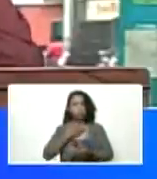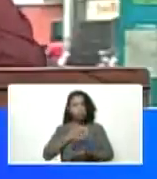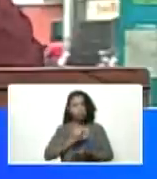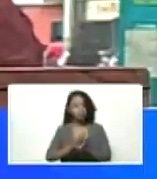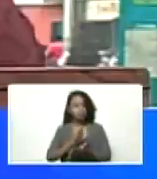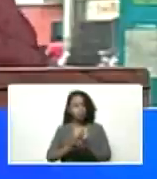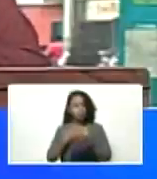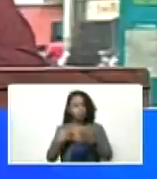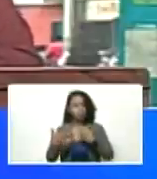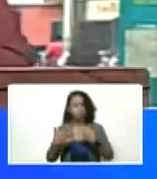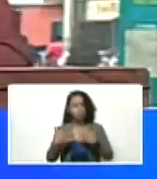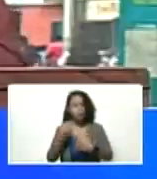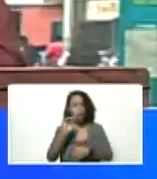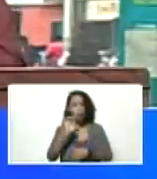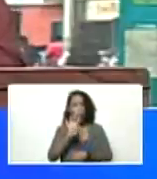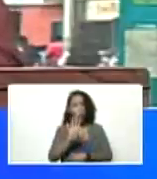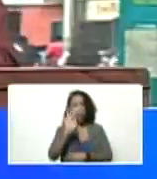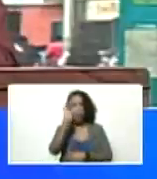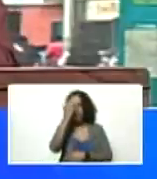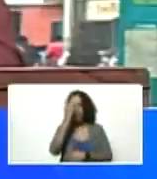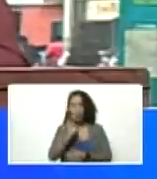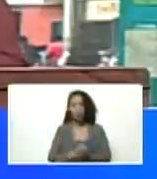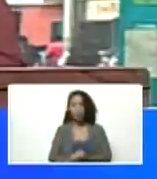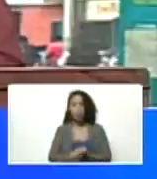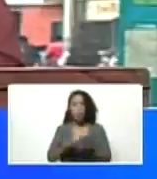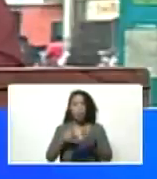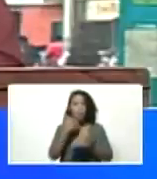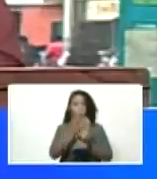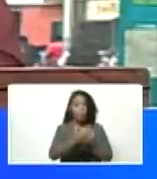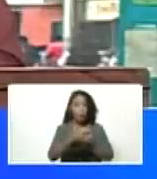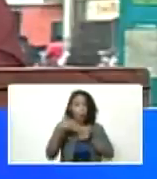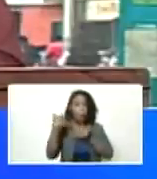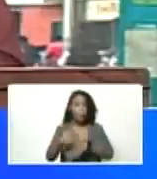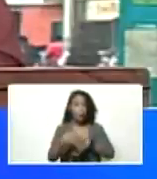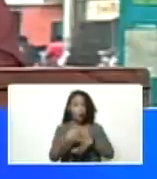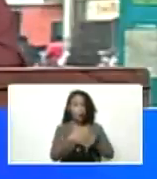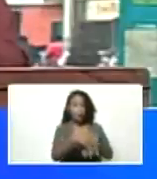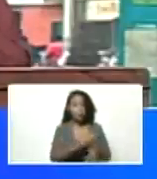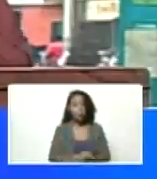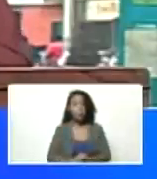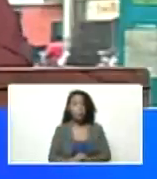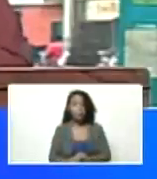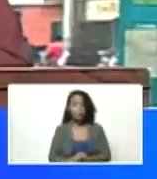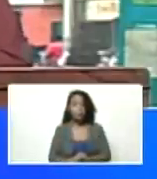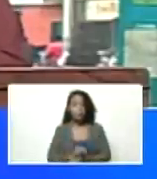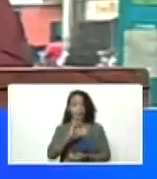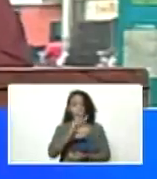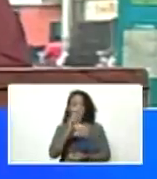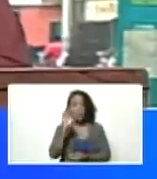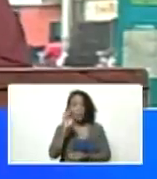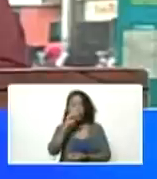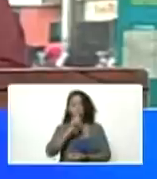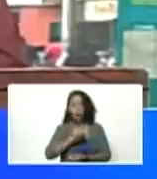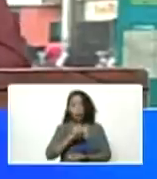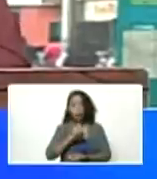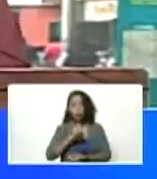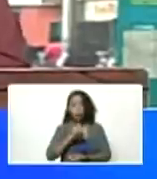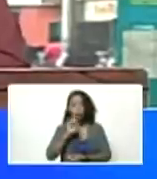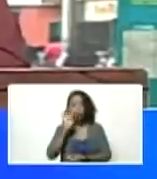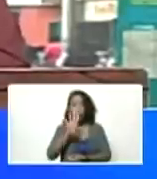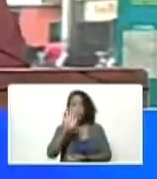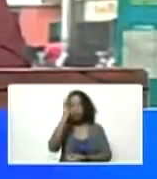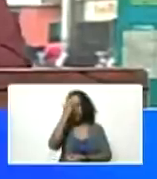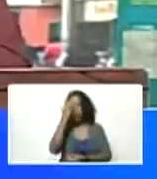que tuvimos el 4 de febrero, luego de la marcha, a 30 años del